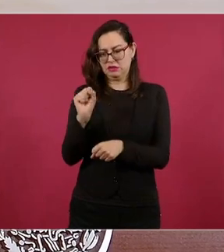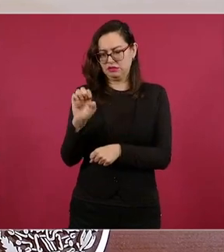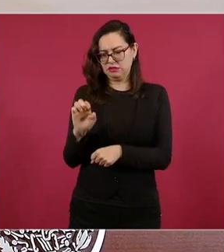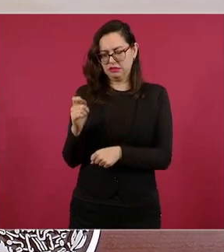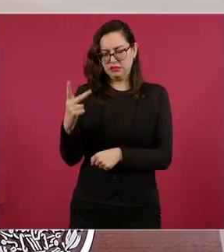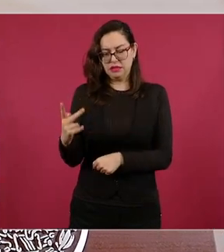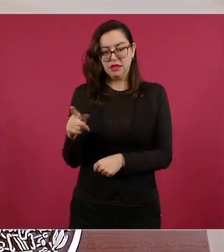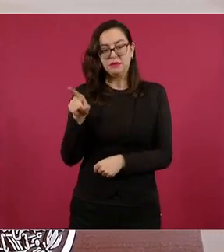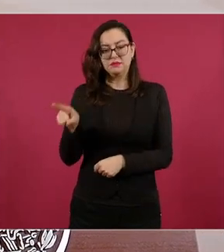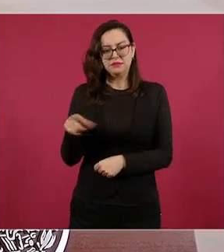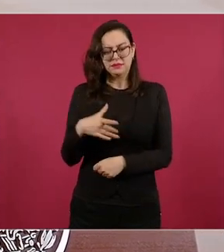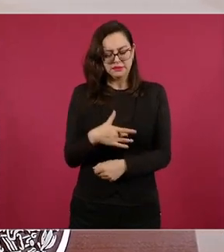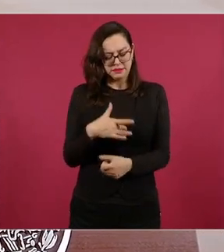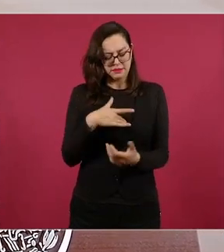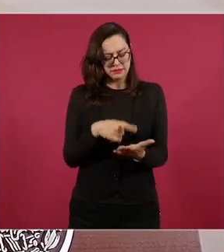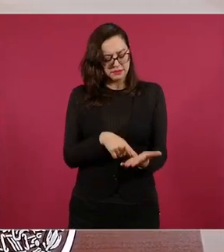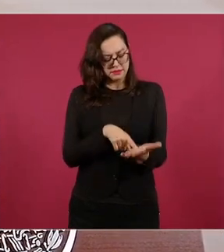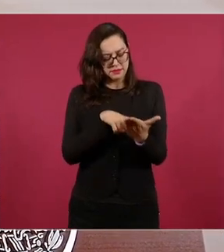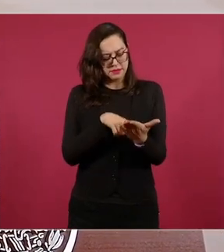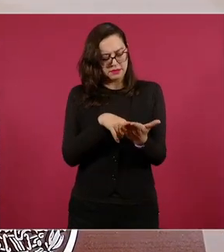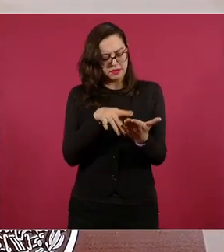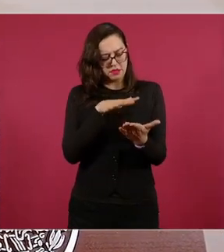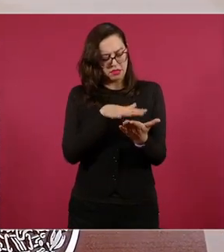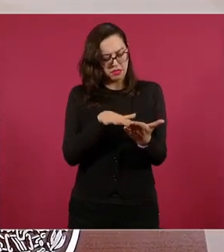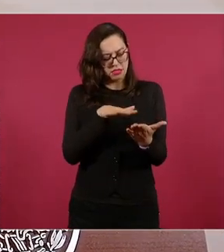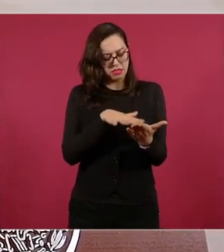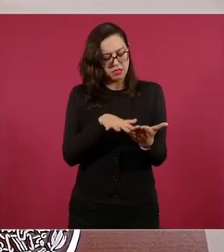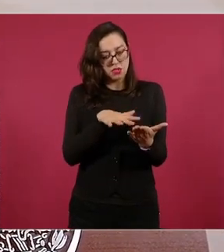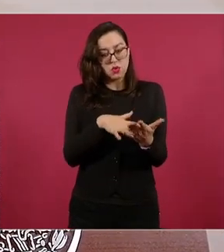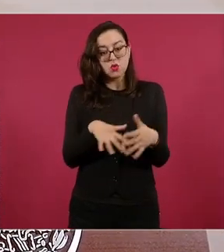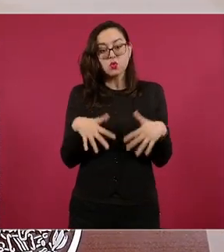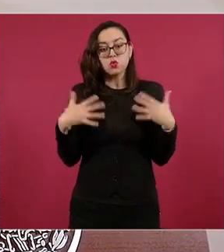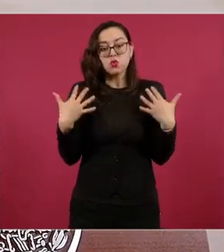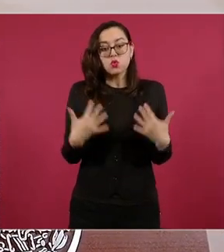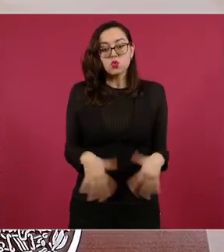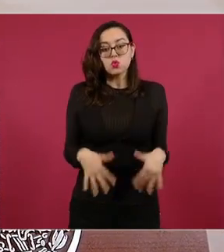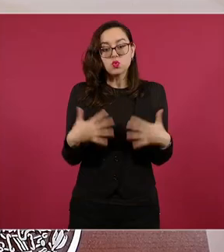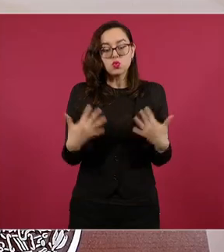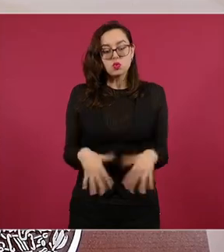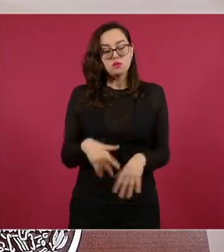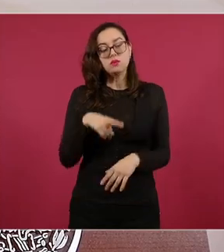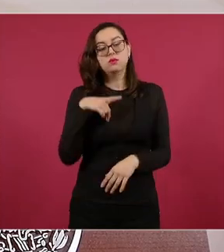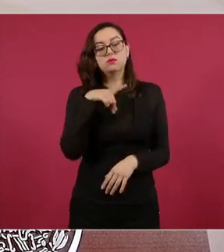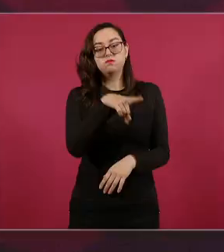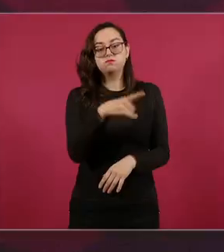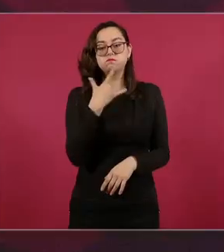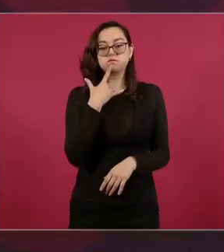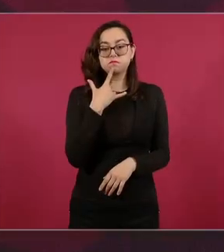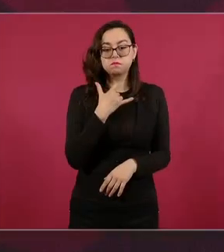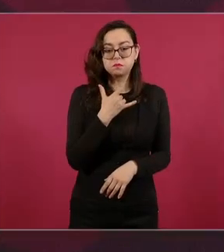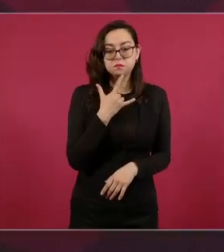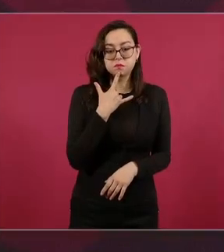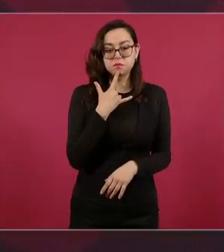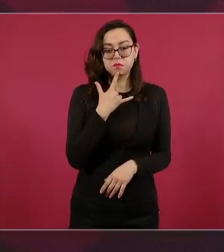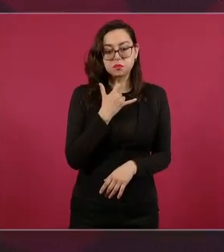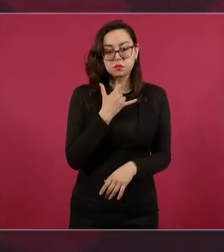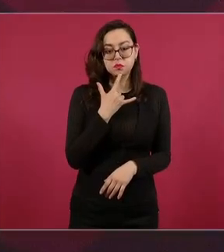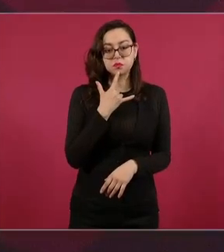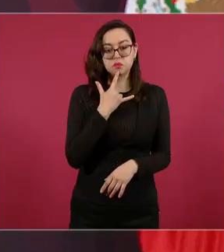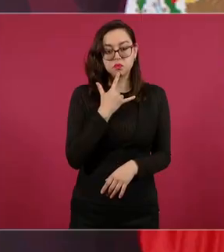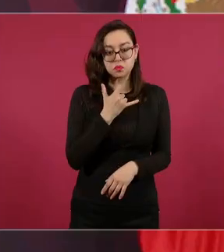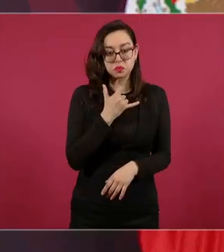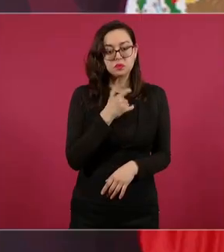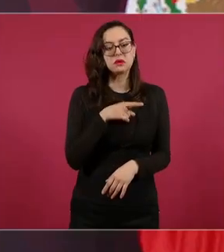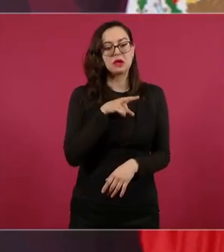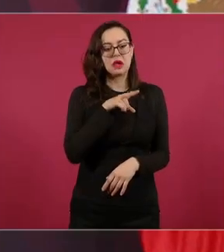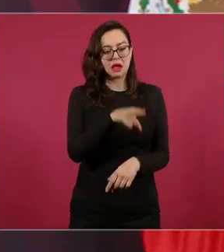el esfuerzo de un hombre hasta entonces consagrado a cuidados agrícolas y